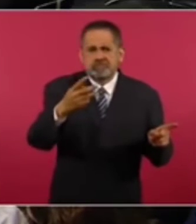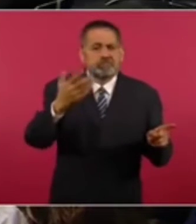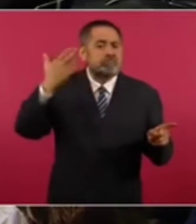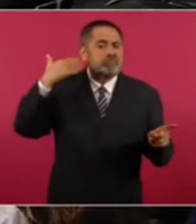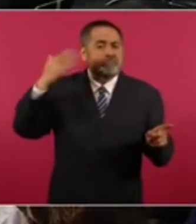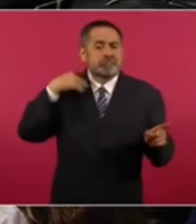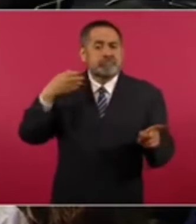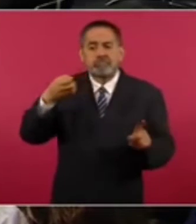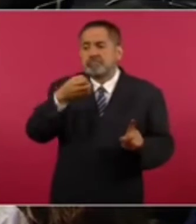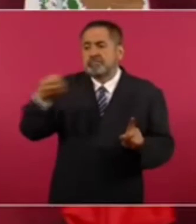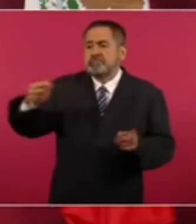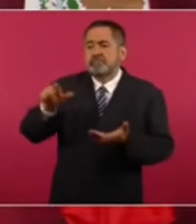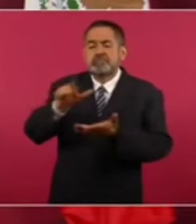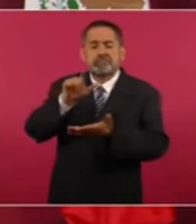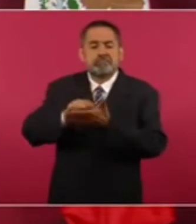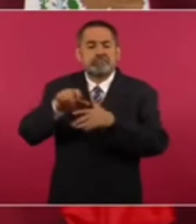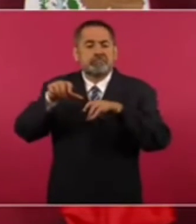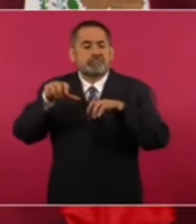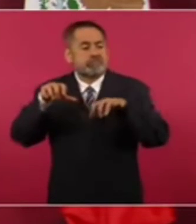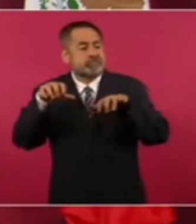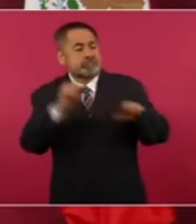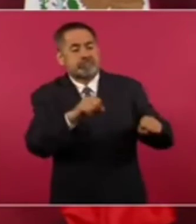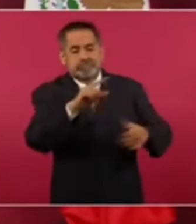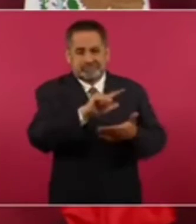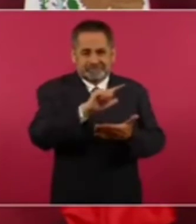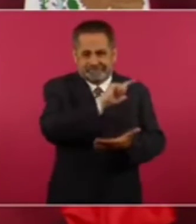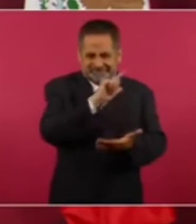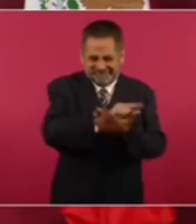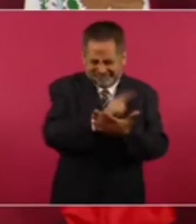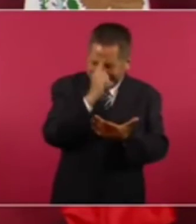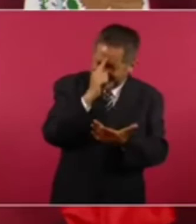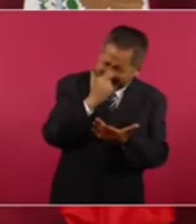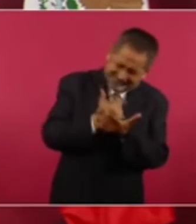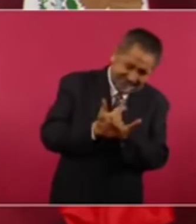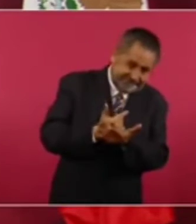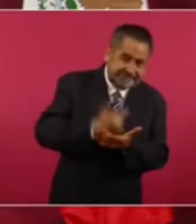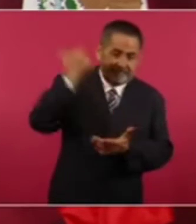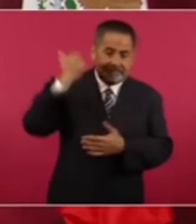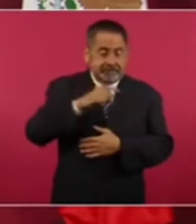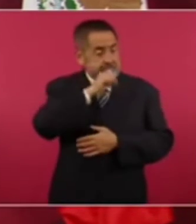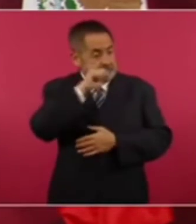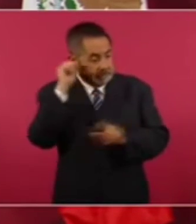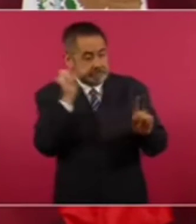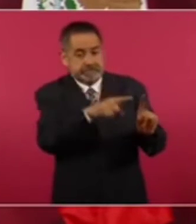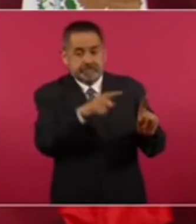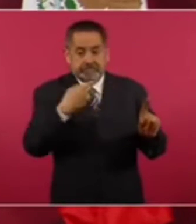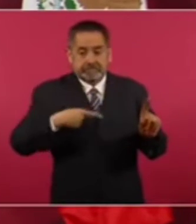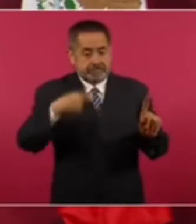de aprehensión por delitos gravísimos de la misma persona.